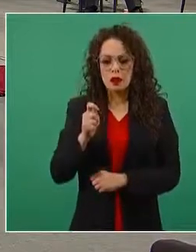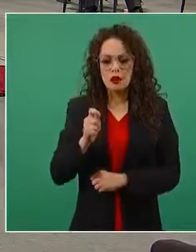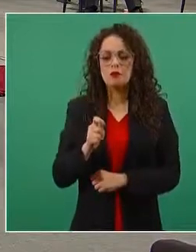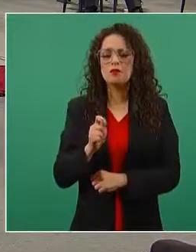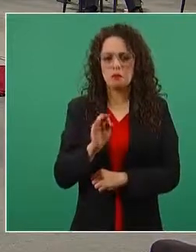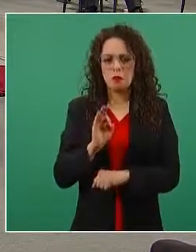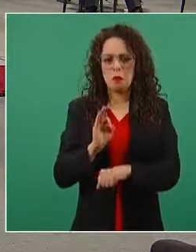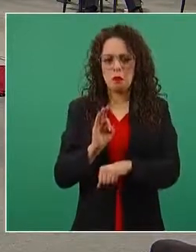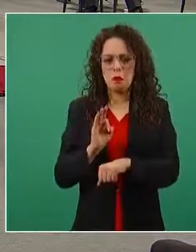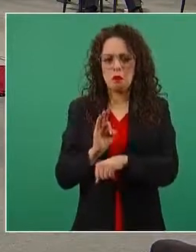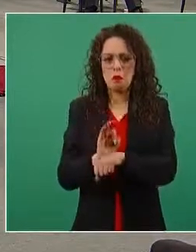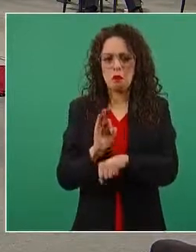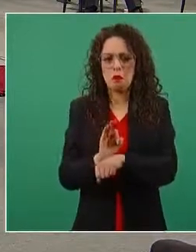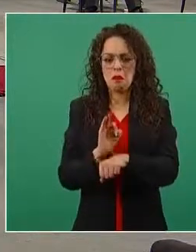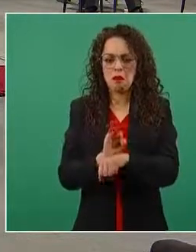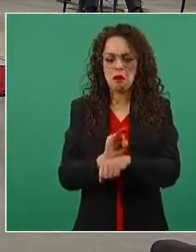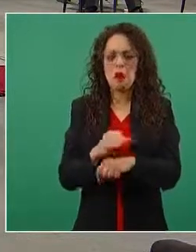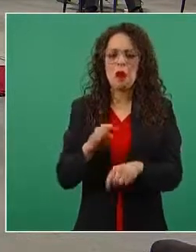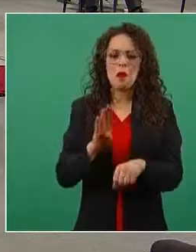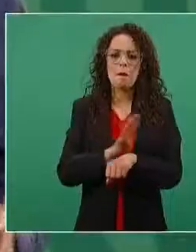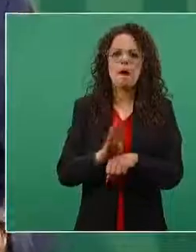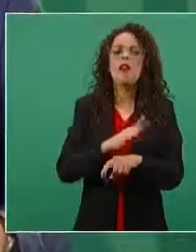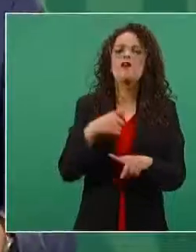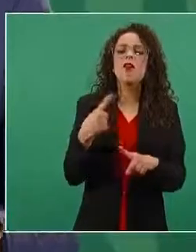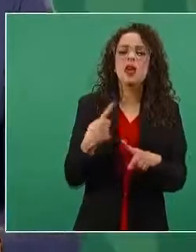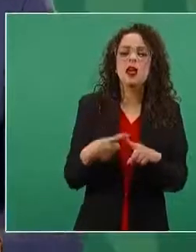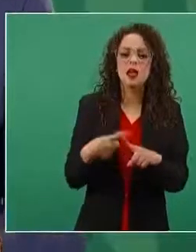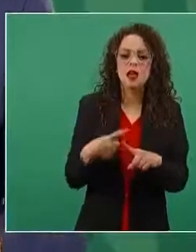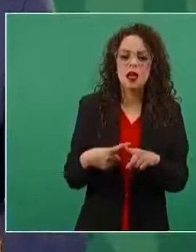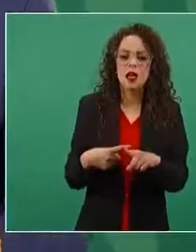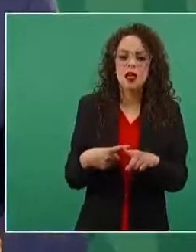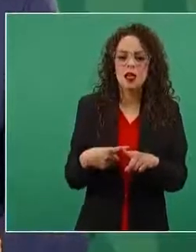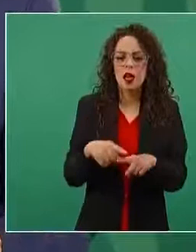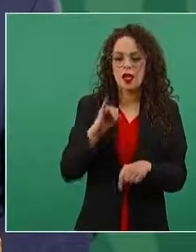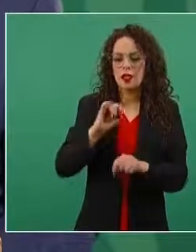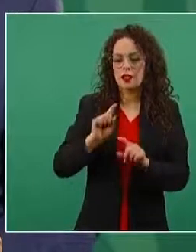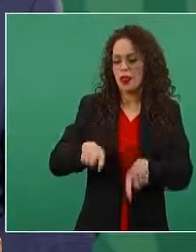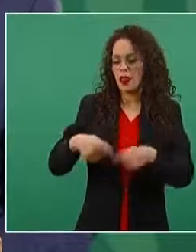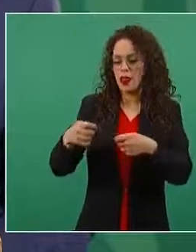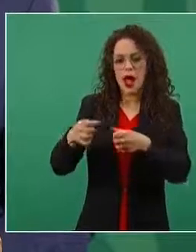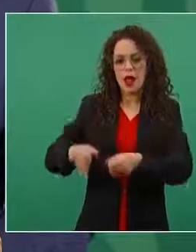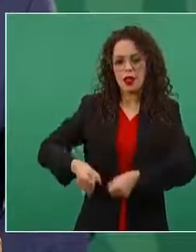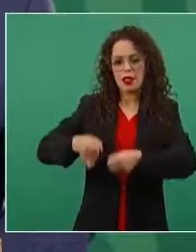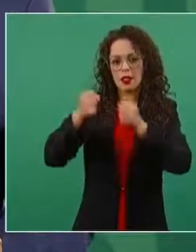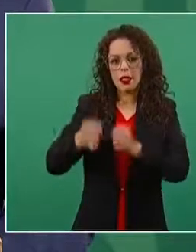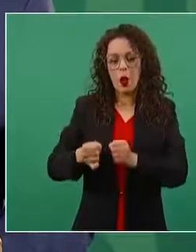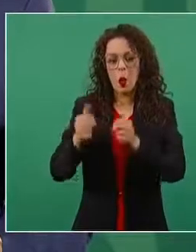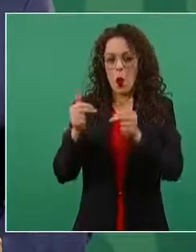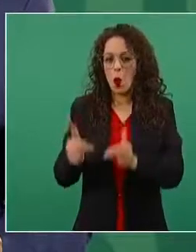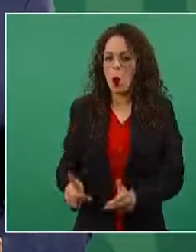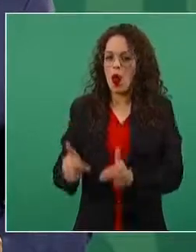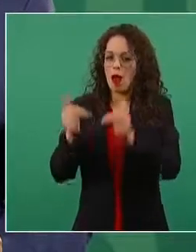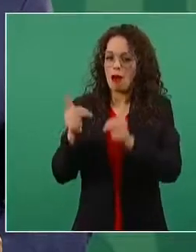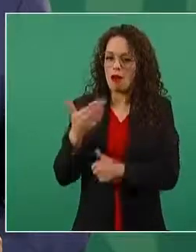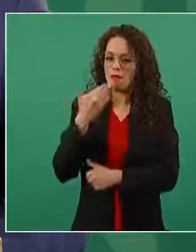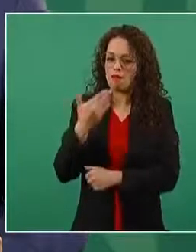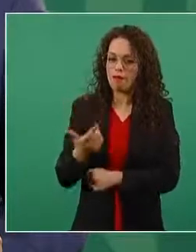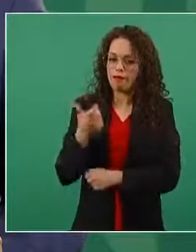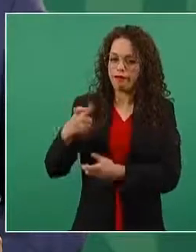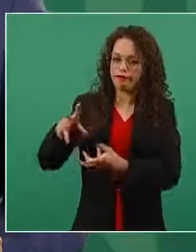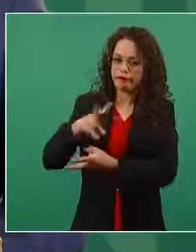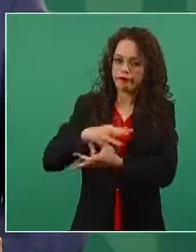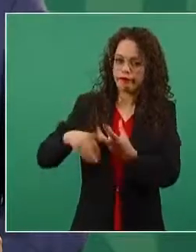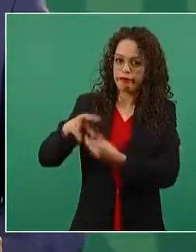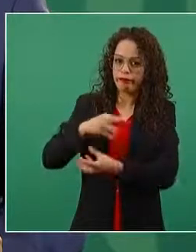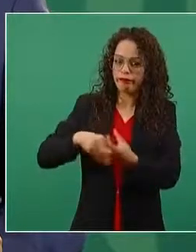de quien garantice prebendas y jugosos negocios a las